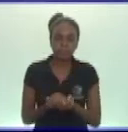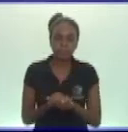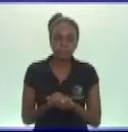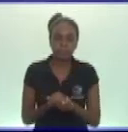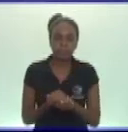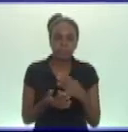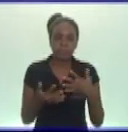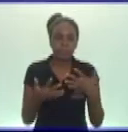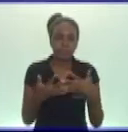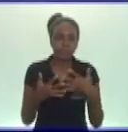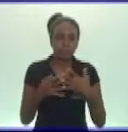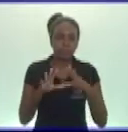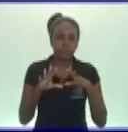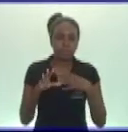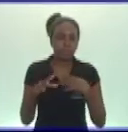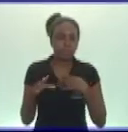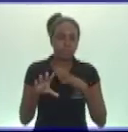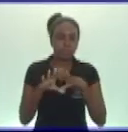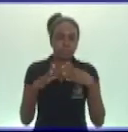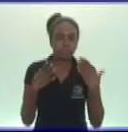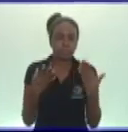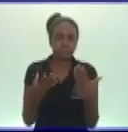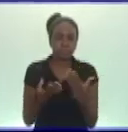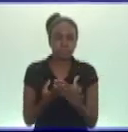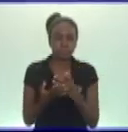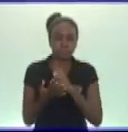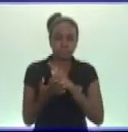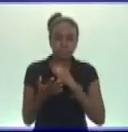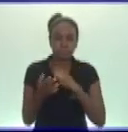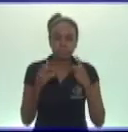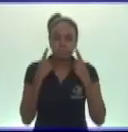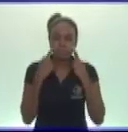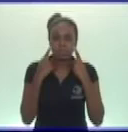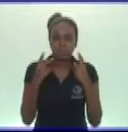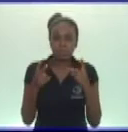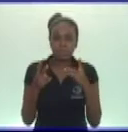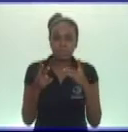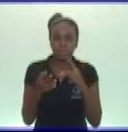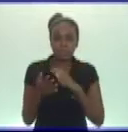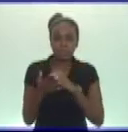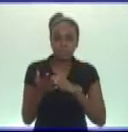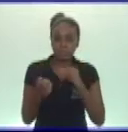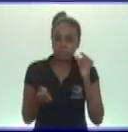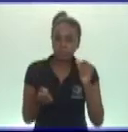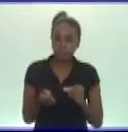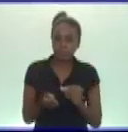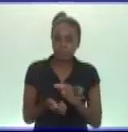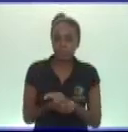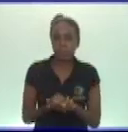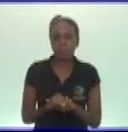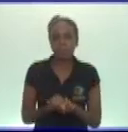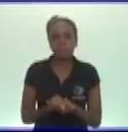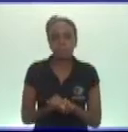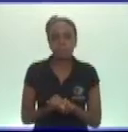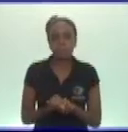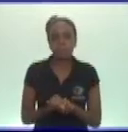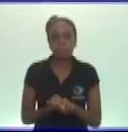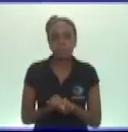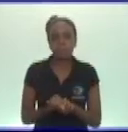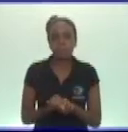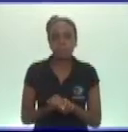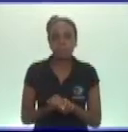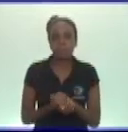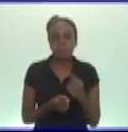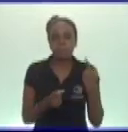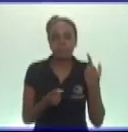también se da en toda obra con respecto a la vida propiamente del autor. Hay otros símbolos dentro